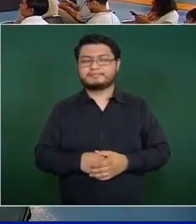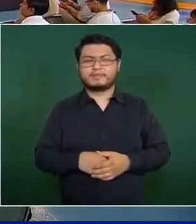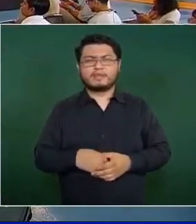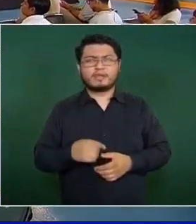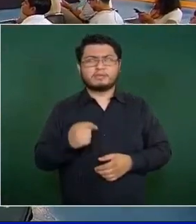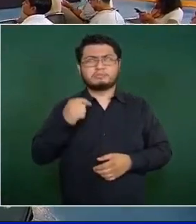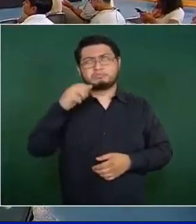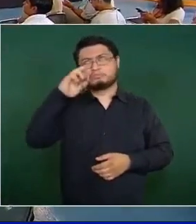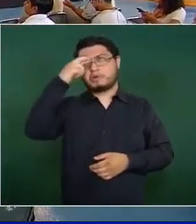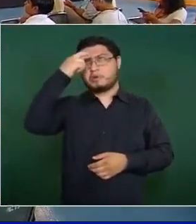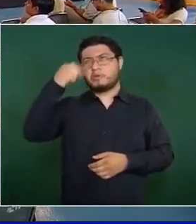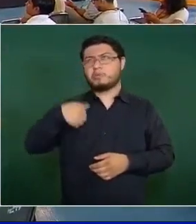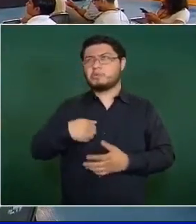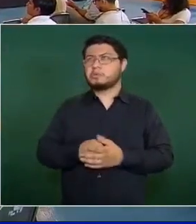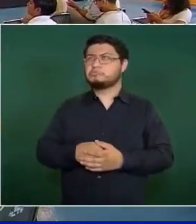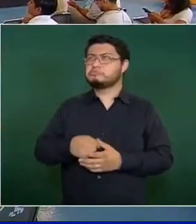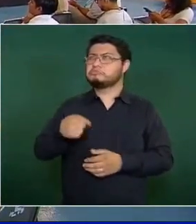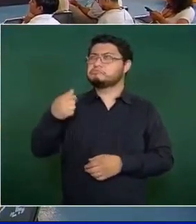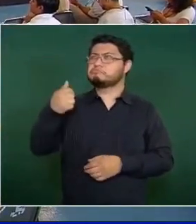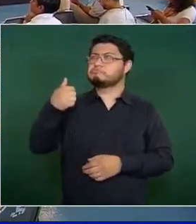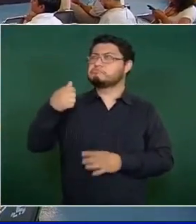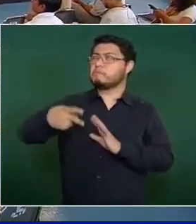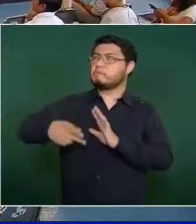una vez hace como unos